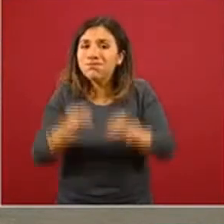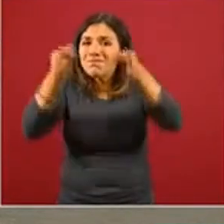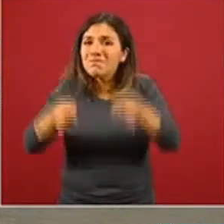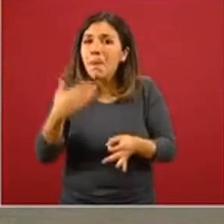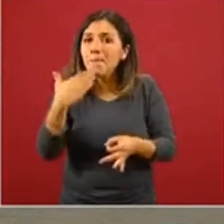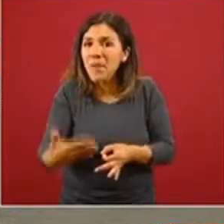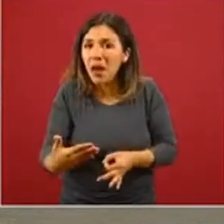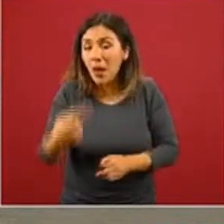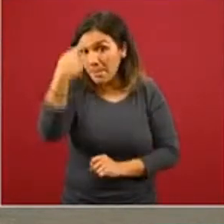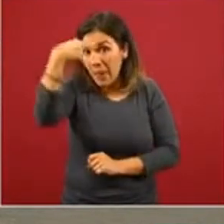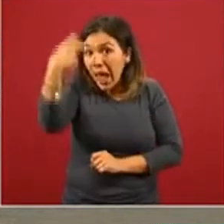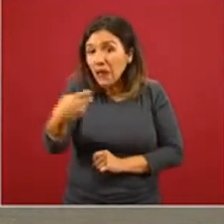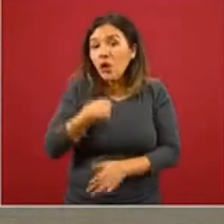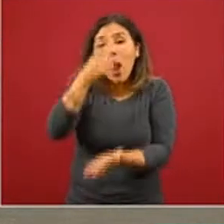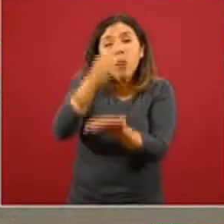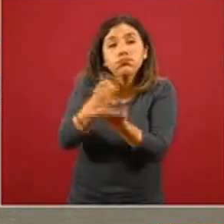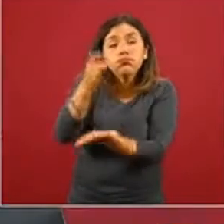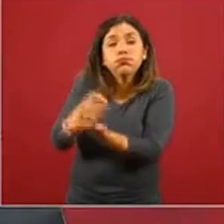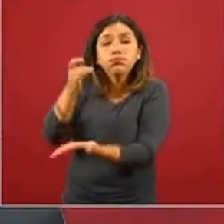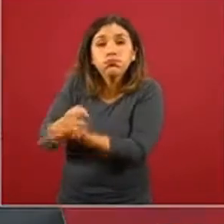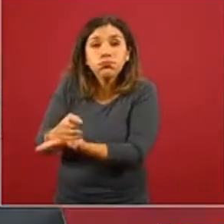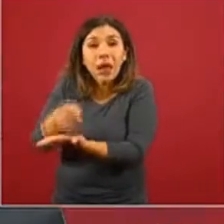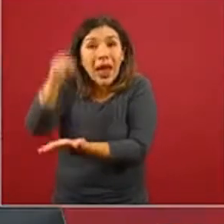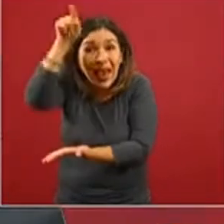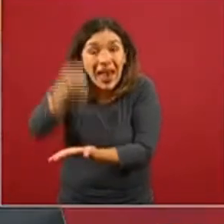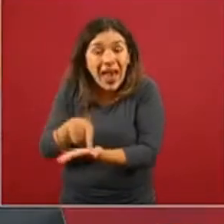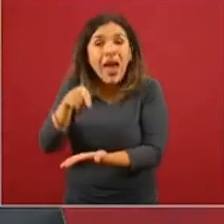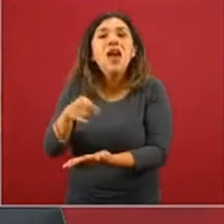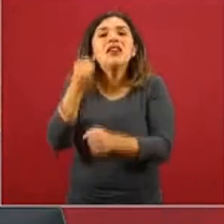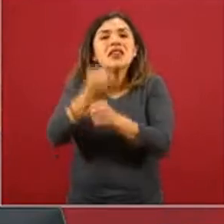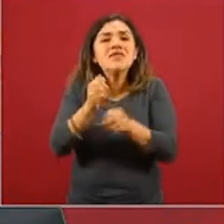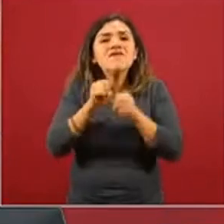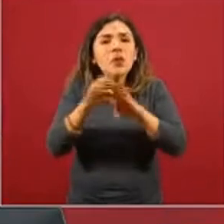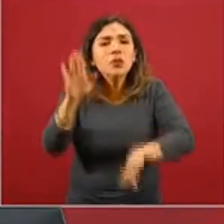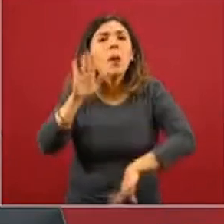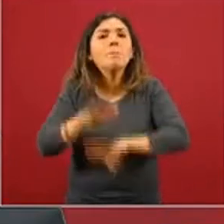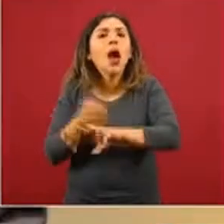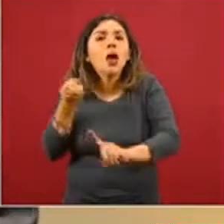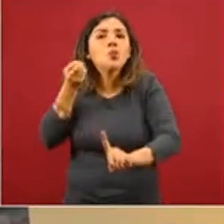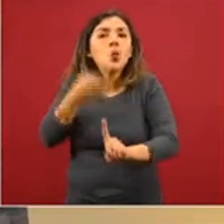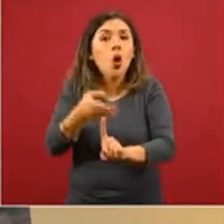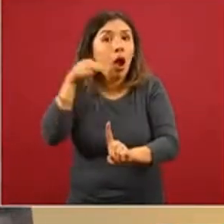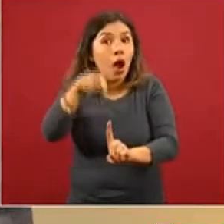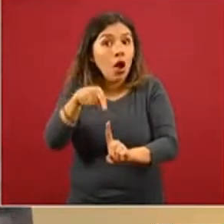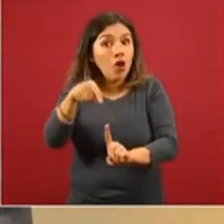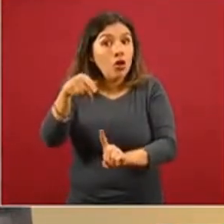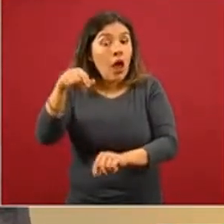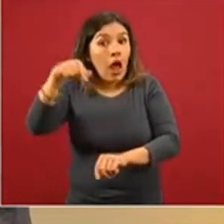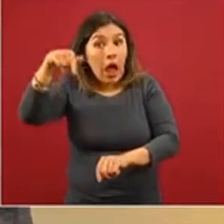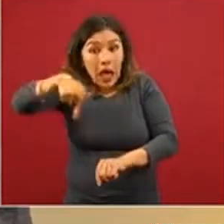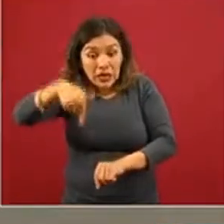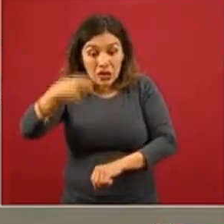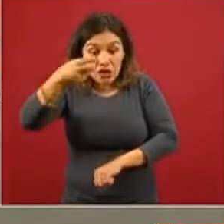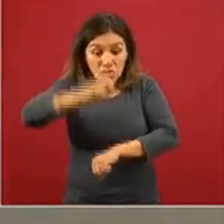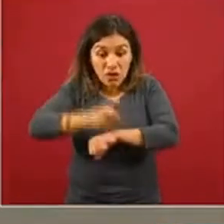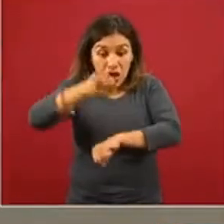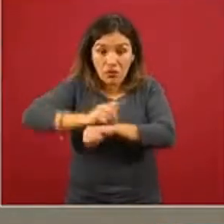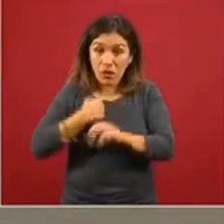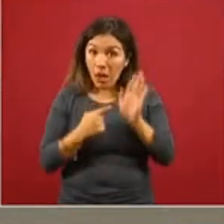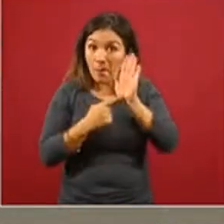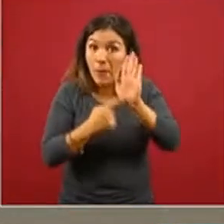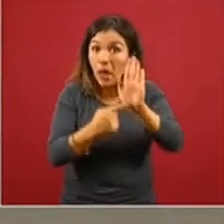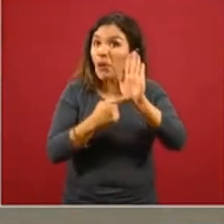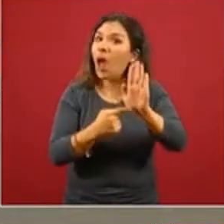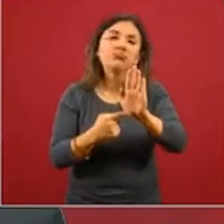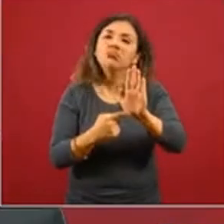El propósito es que ahí vamos a identificar datos adicionales que no están todas las noches aquí, como lo hemos venido